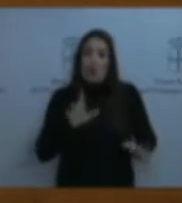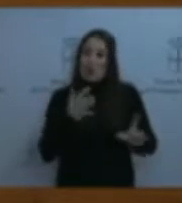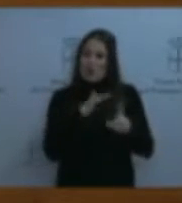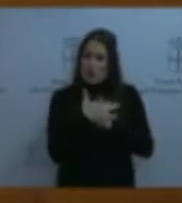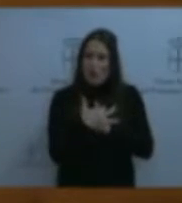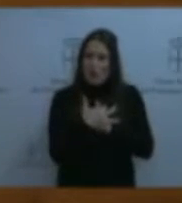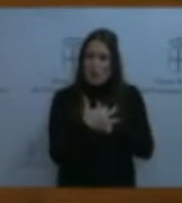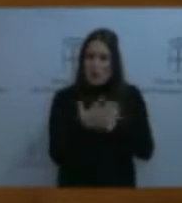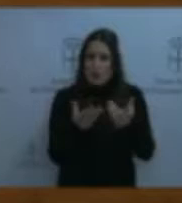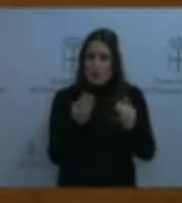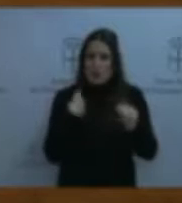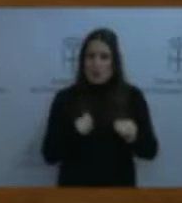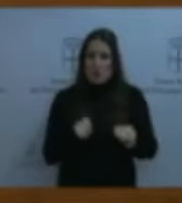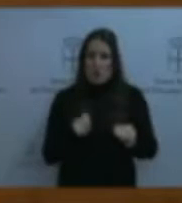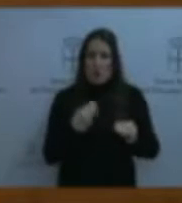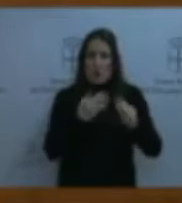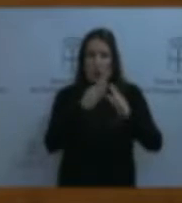la vaquería de Soria